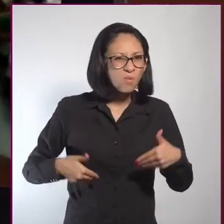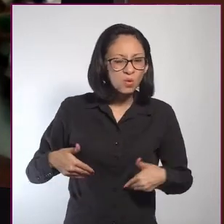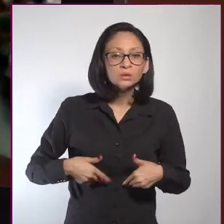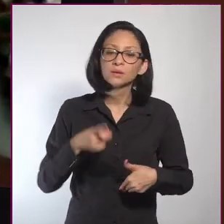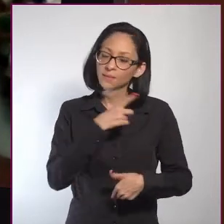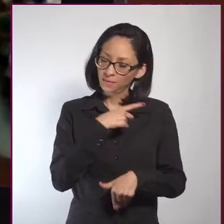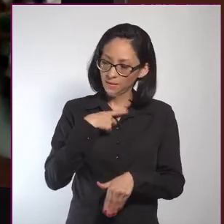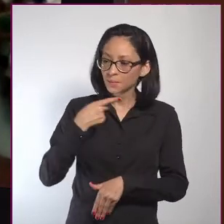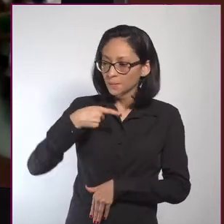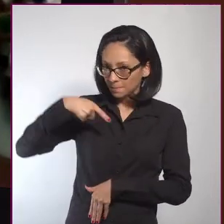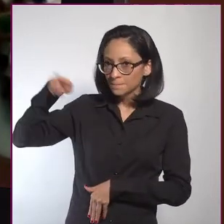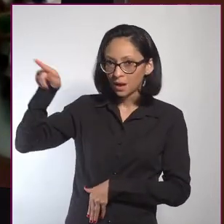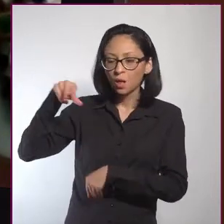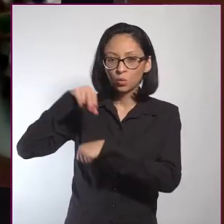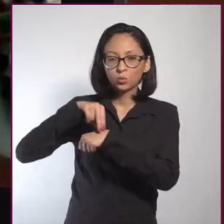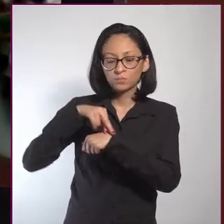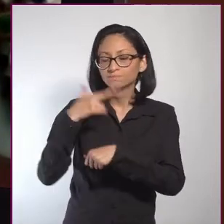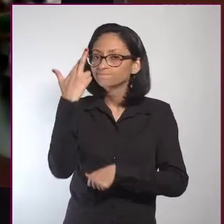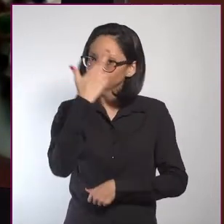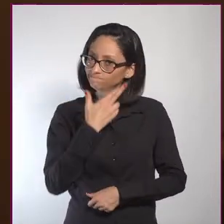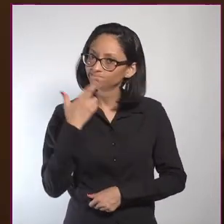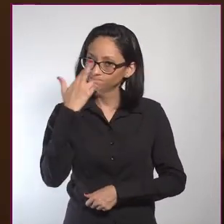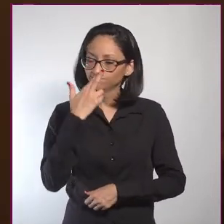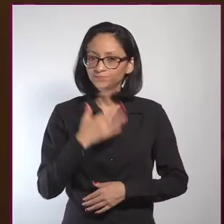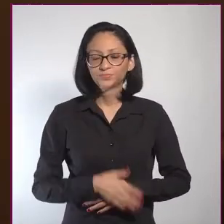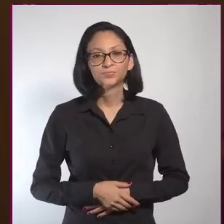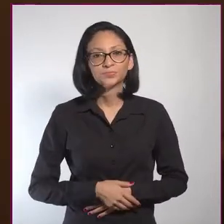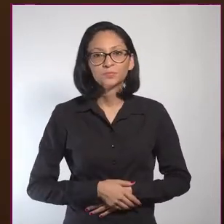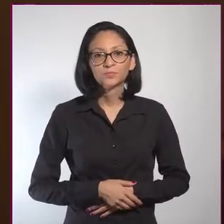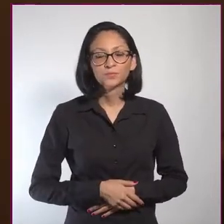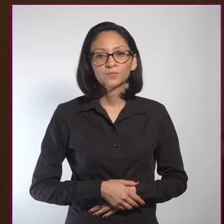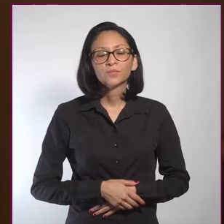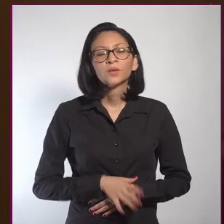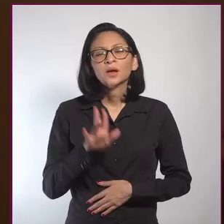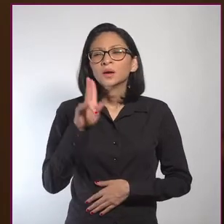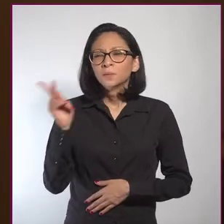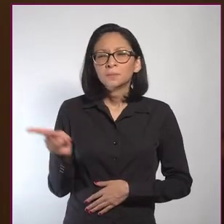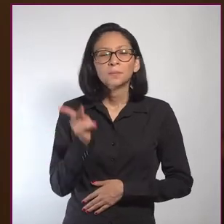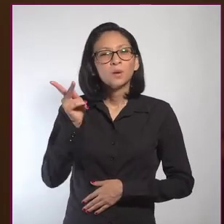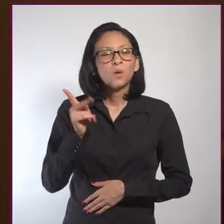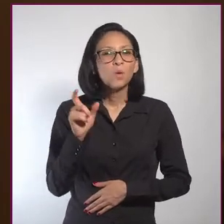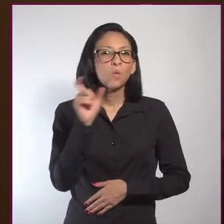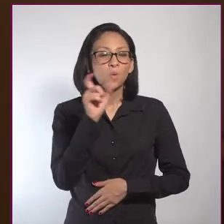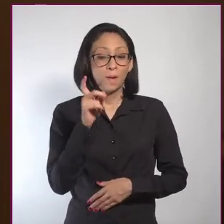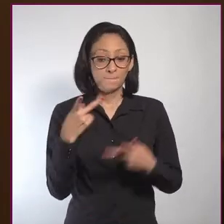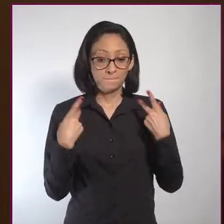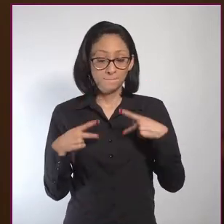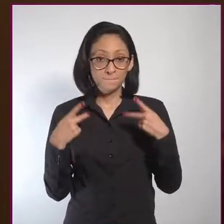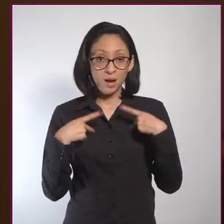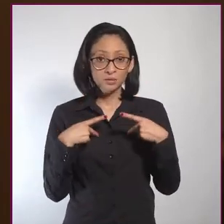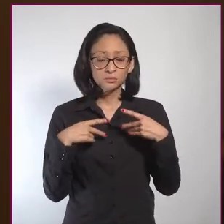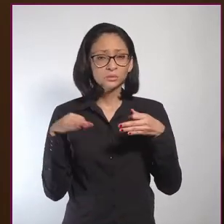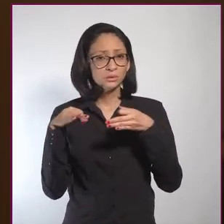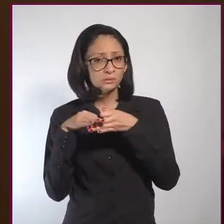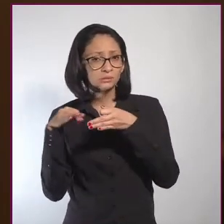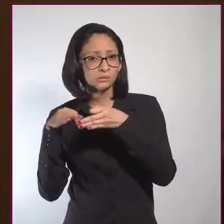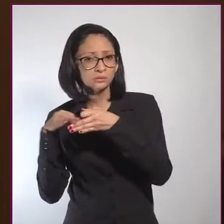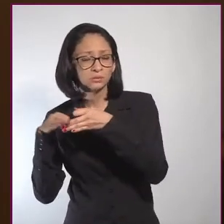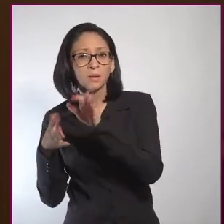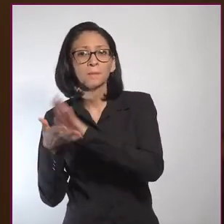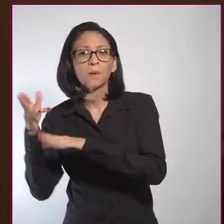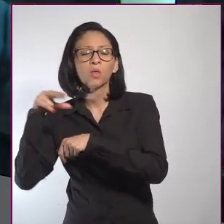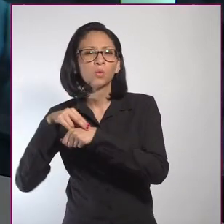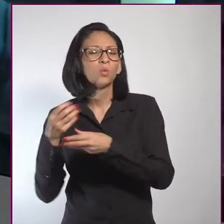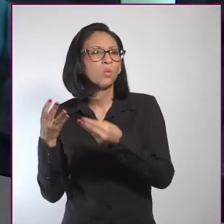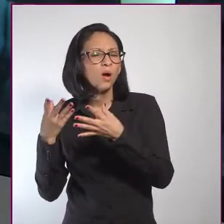ginecólogo para tratarlas de manera oportuna. Doctor, ¿cada cuánto tiempo debe acudir al médico una persona que vive con